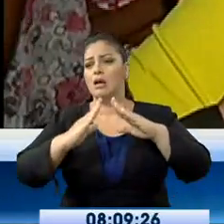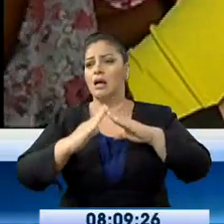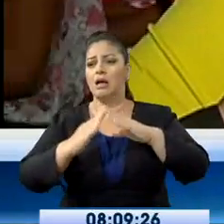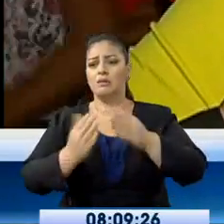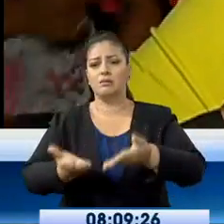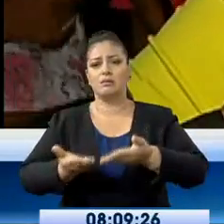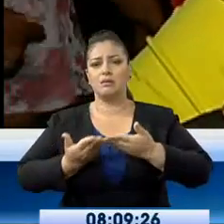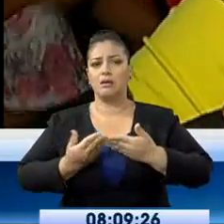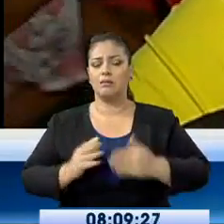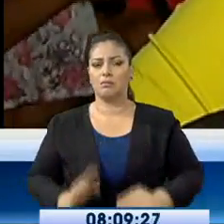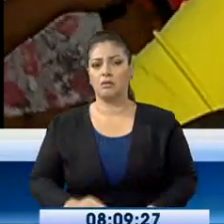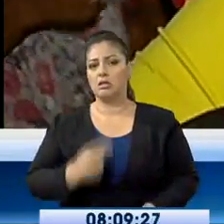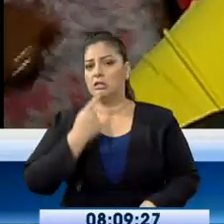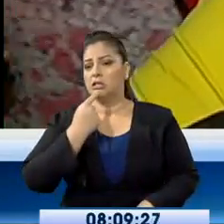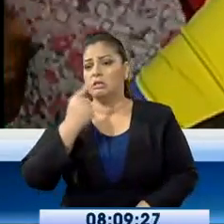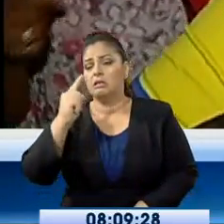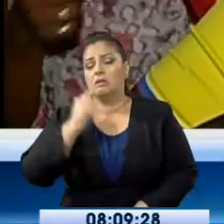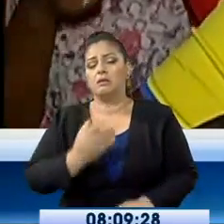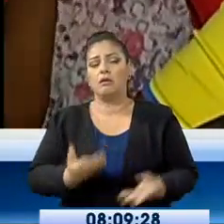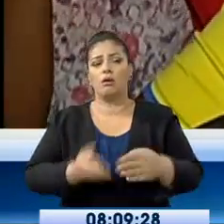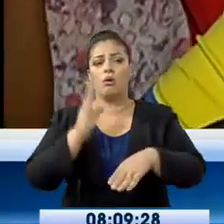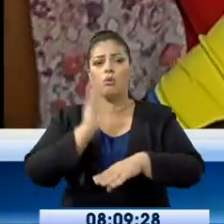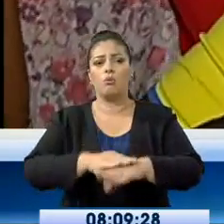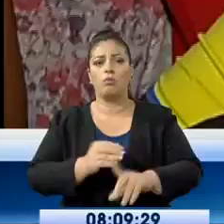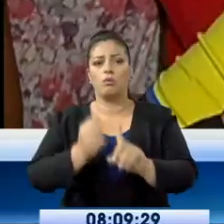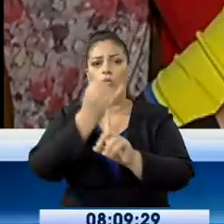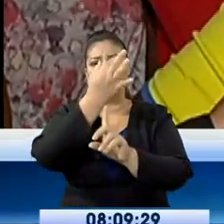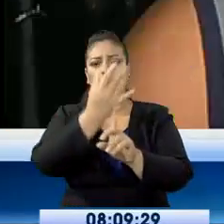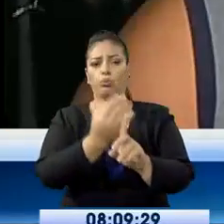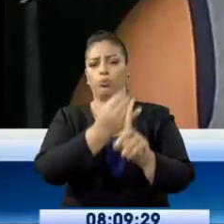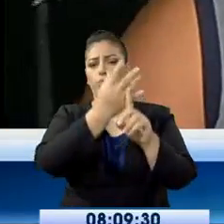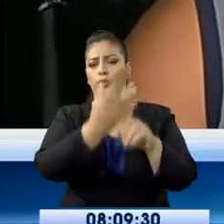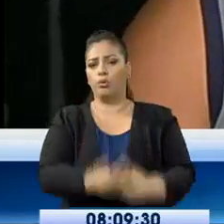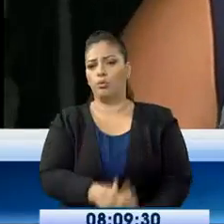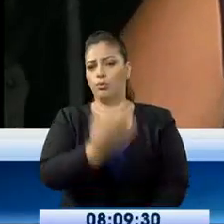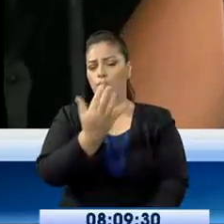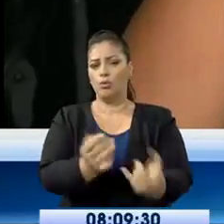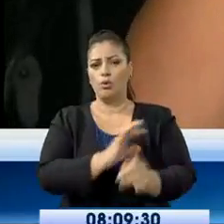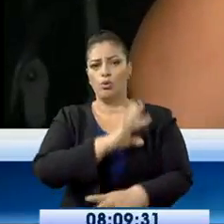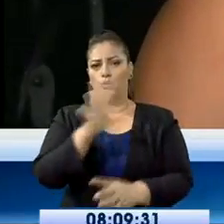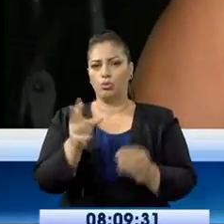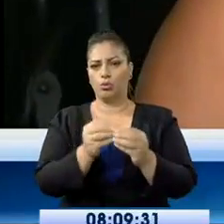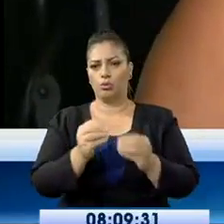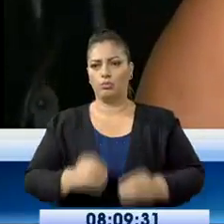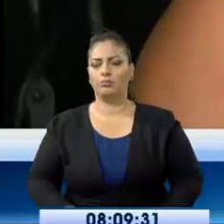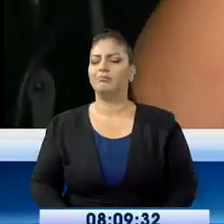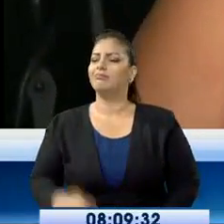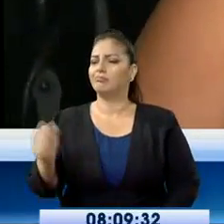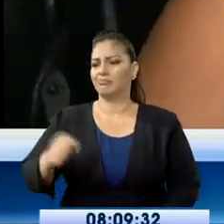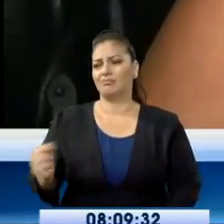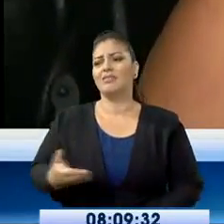vela debe haber prendida y se prendió todo se acabó. ¿Y los enseres?